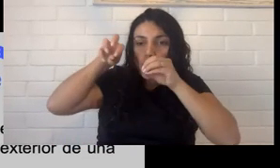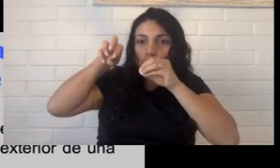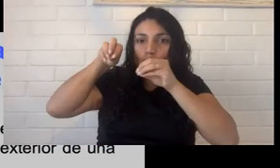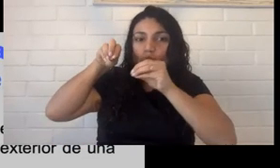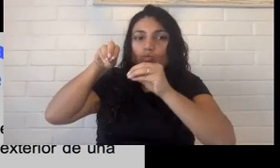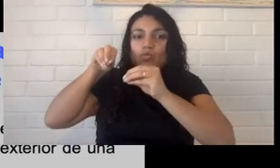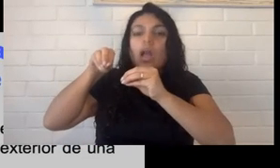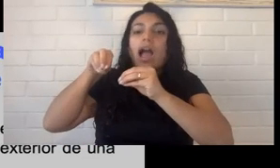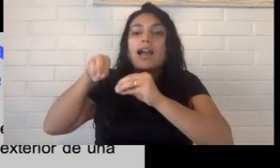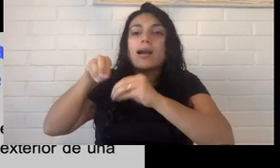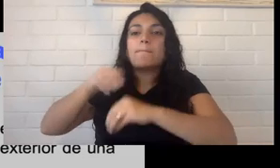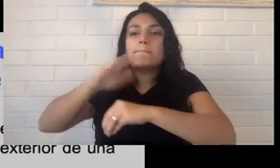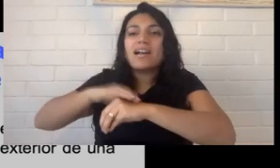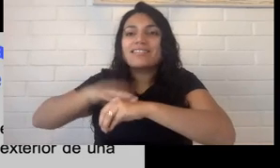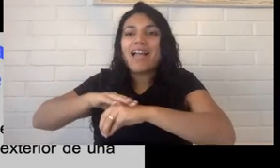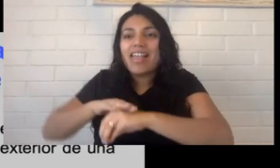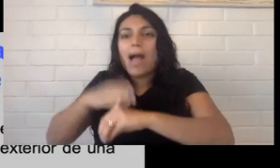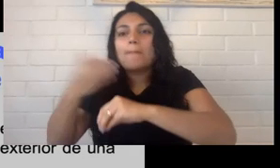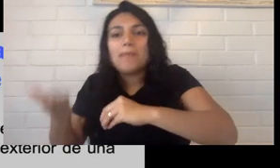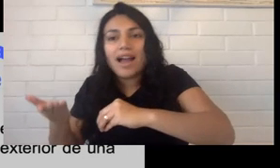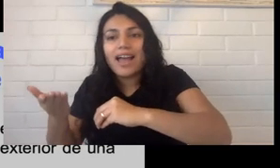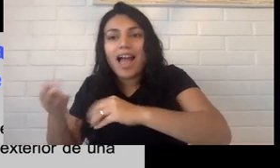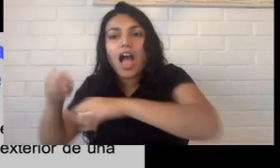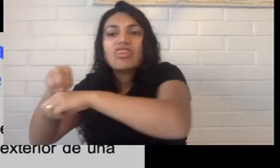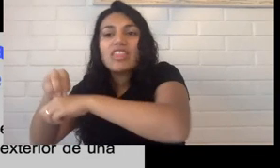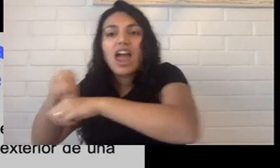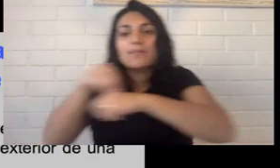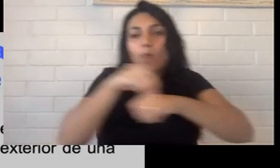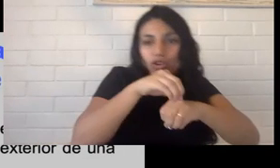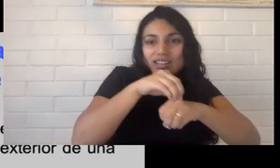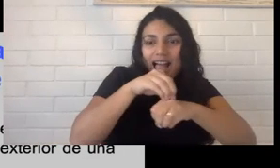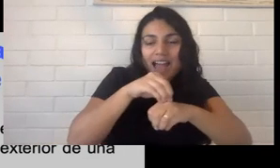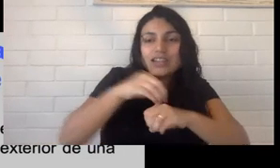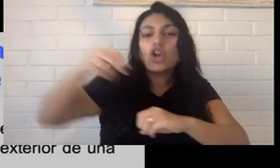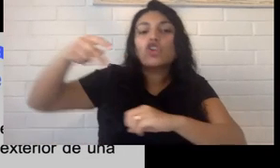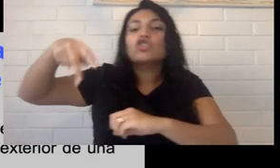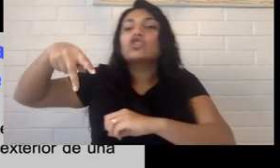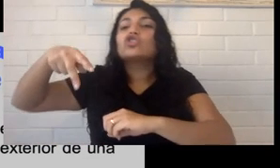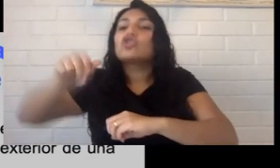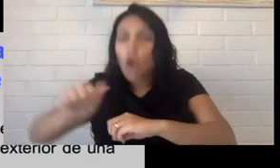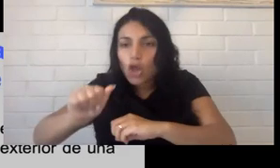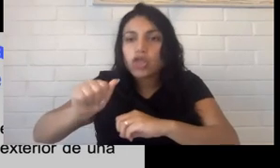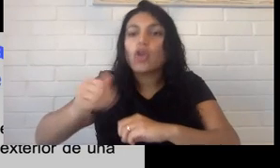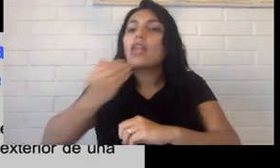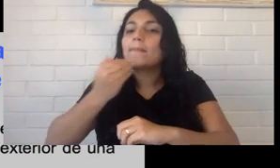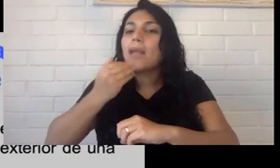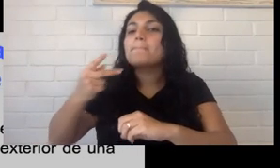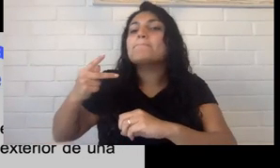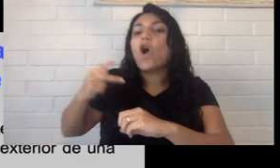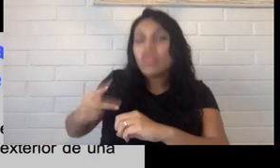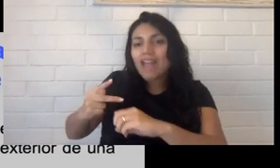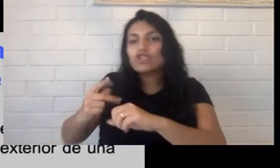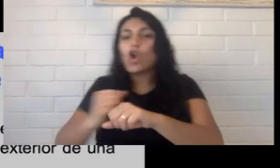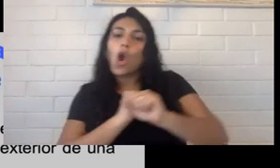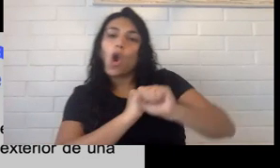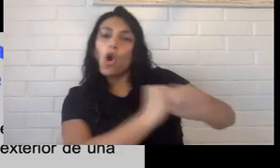fosfato, esa energía se puede utilizar para transportar sodio y potasio en contra de sus gradientes